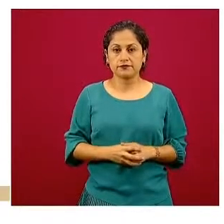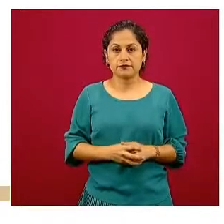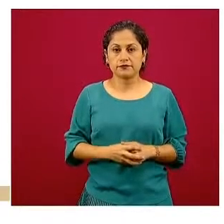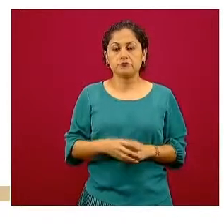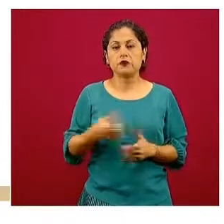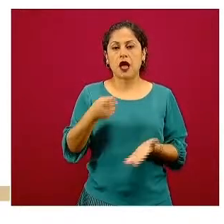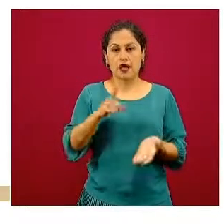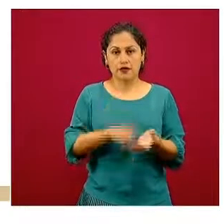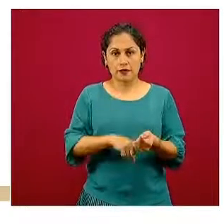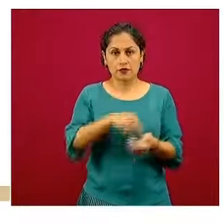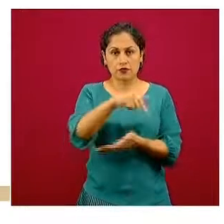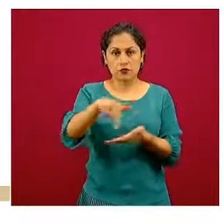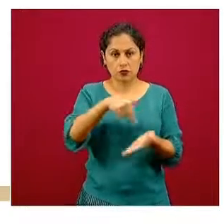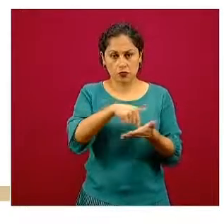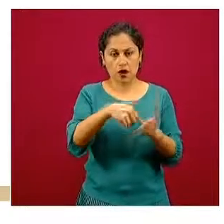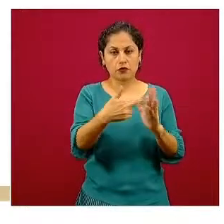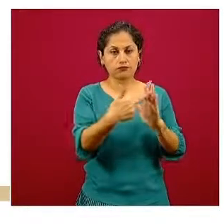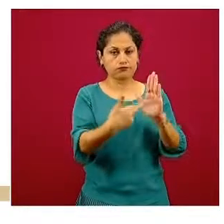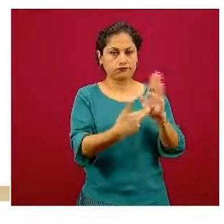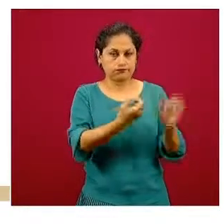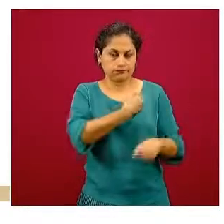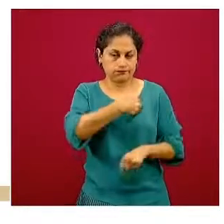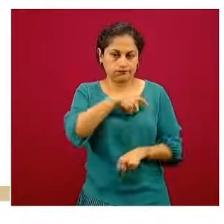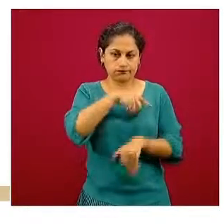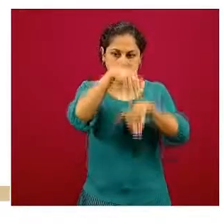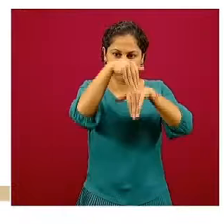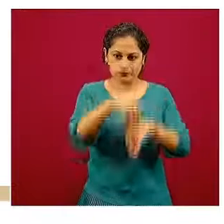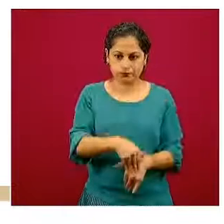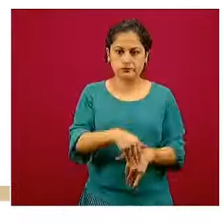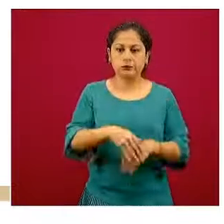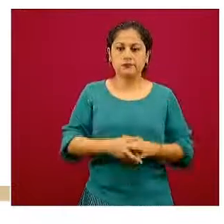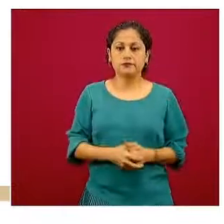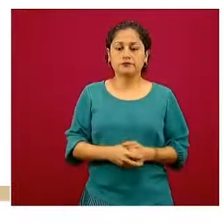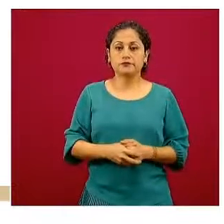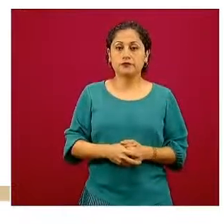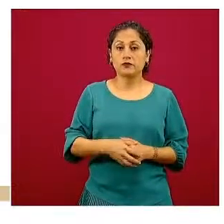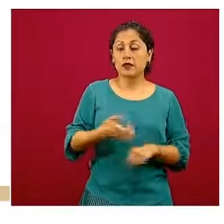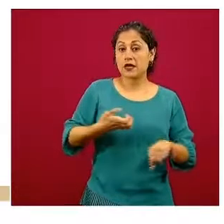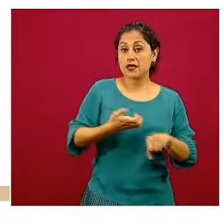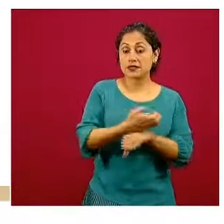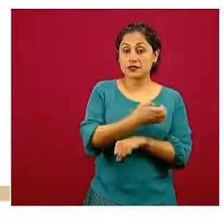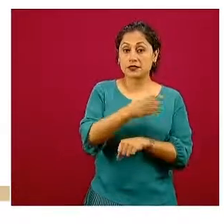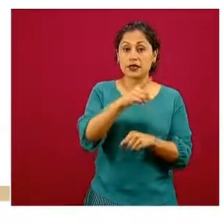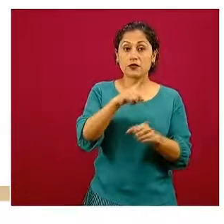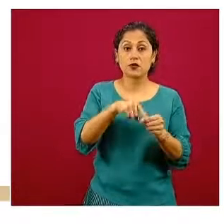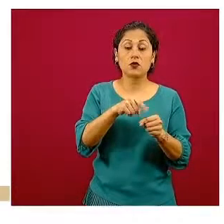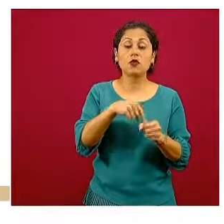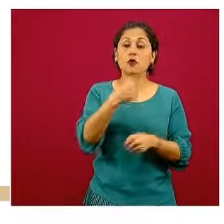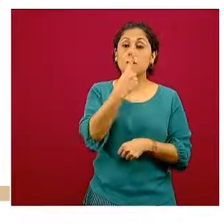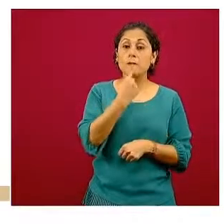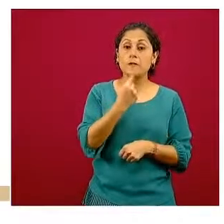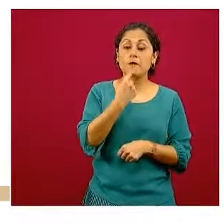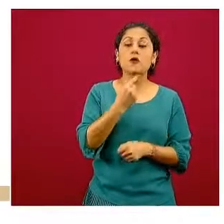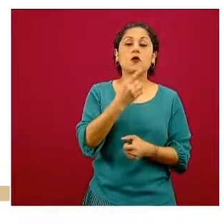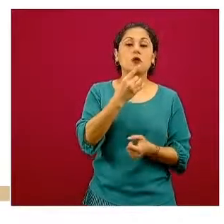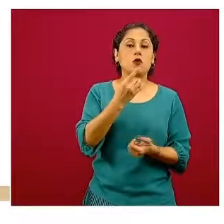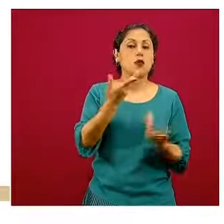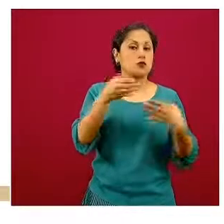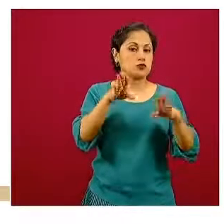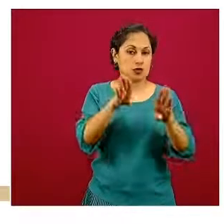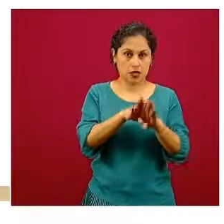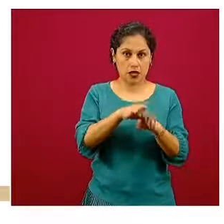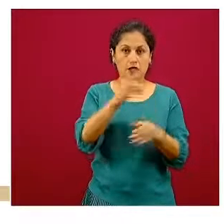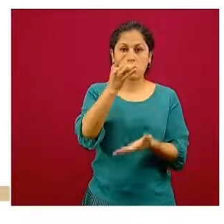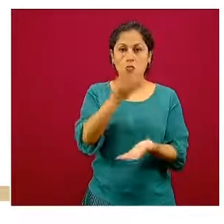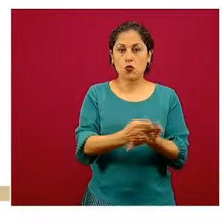al interior, y en el rojo sabemos que están cerrados, que solamente pueden dar servicios a domicilio o para llevar.